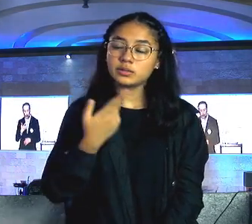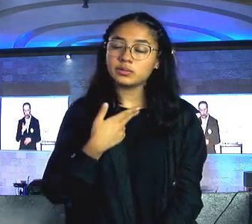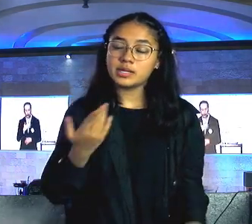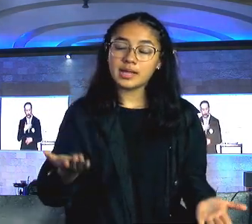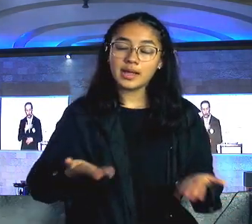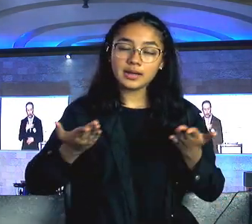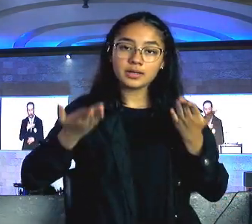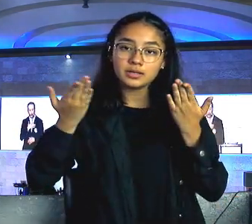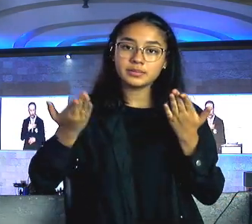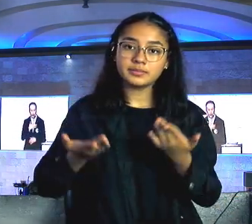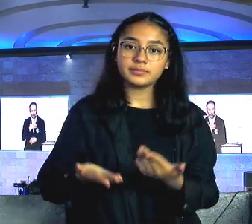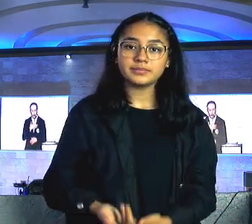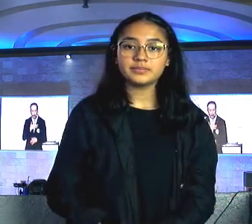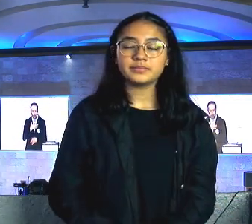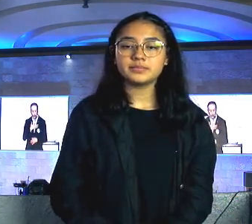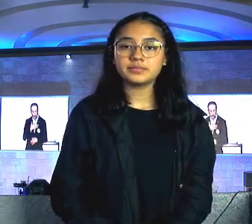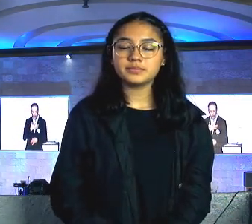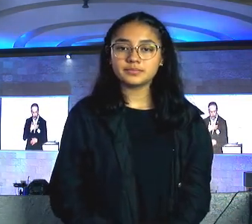motivaciones.